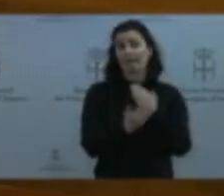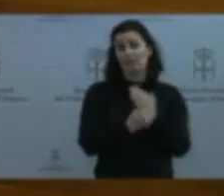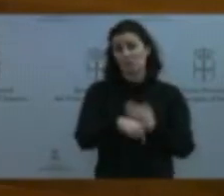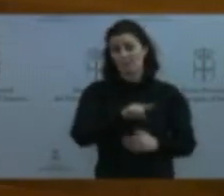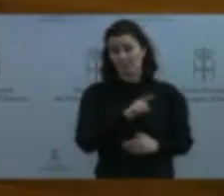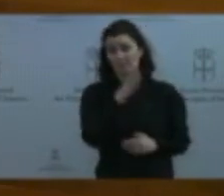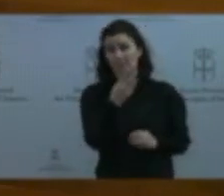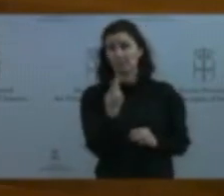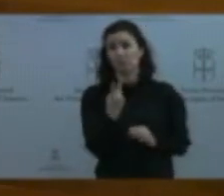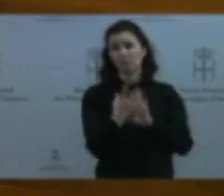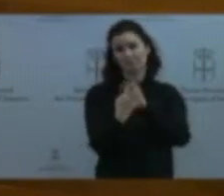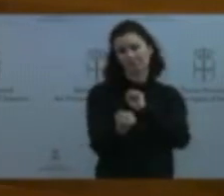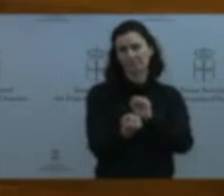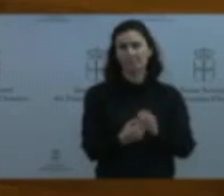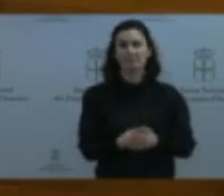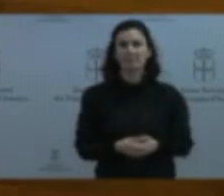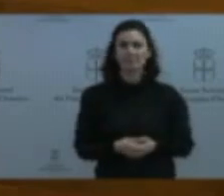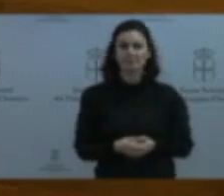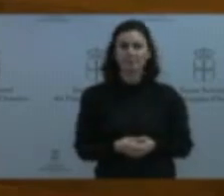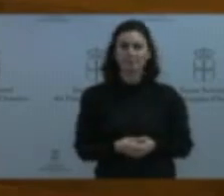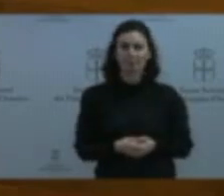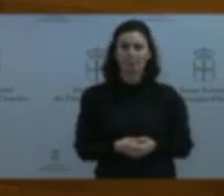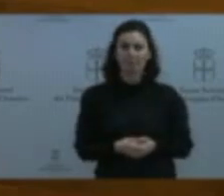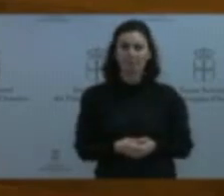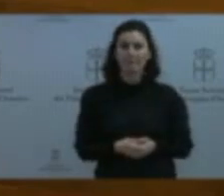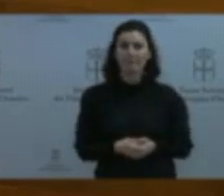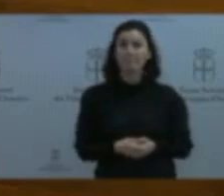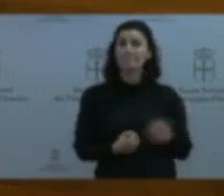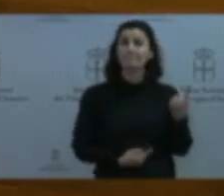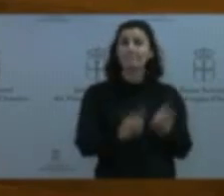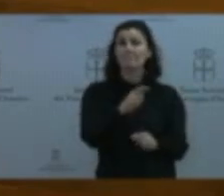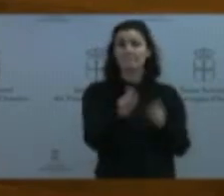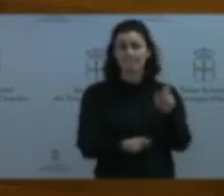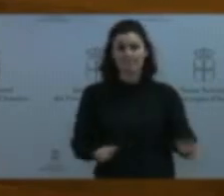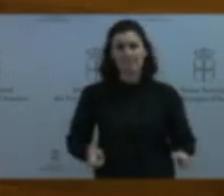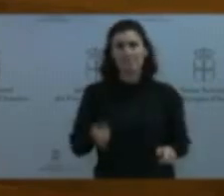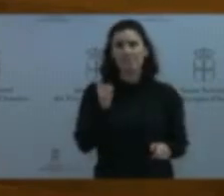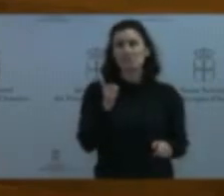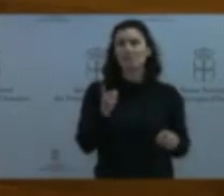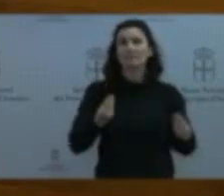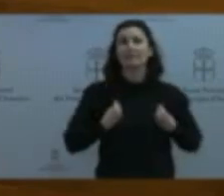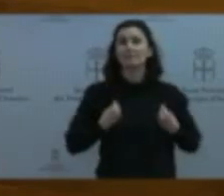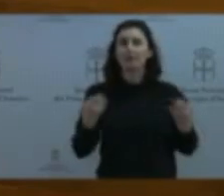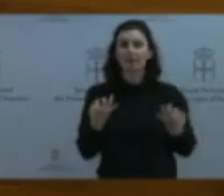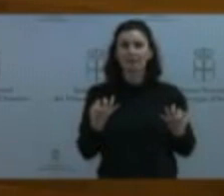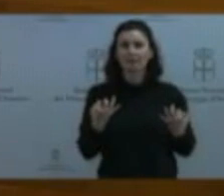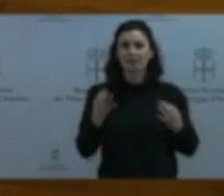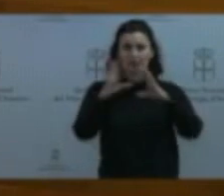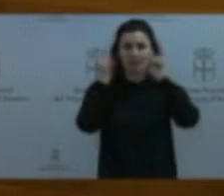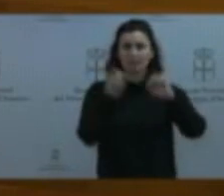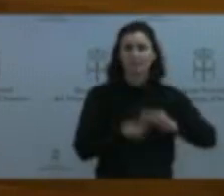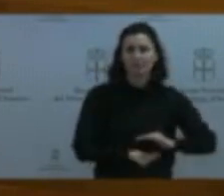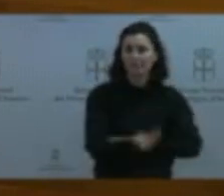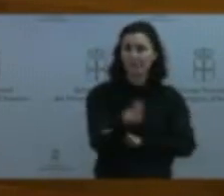fíjese, algunas personas solo tenemos en la vida, no nacimos en una embajada, no nacimos en ningún sitio en especial, solo tenemos en la